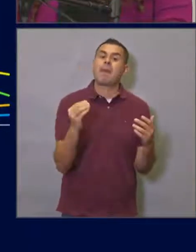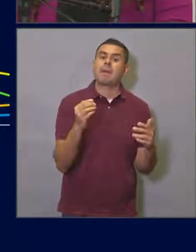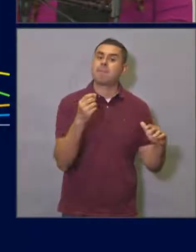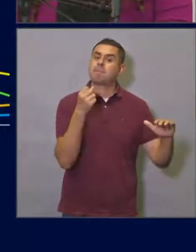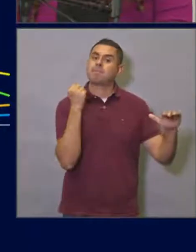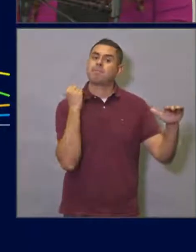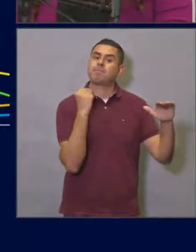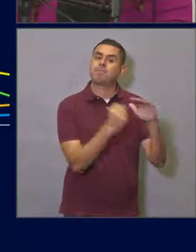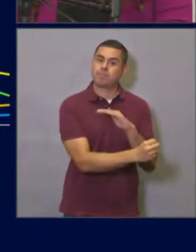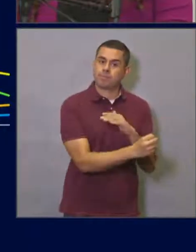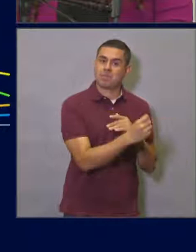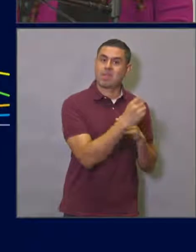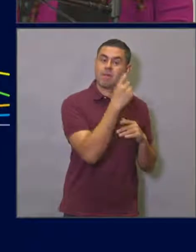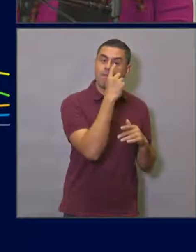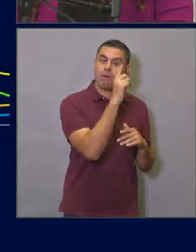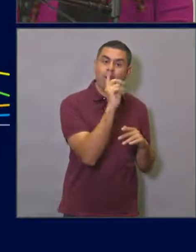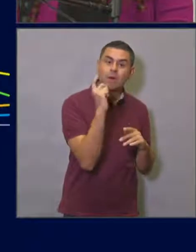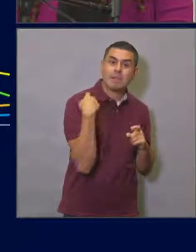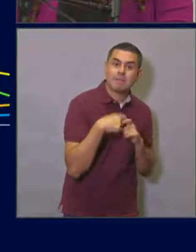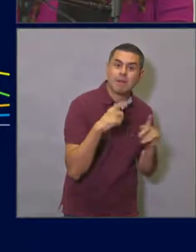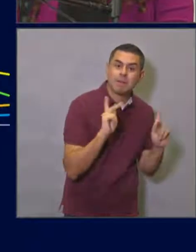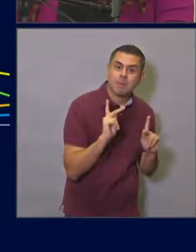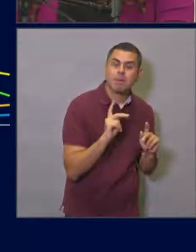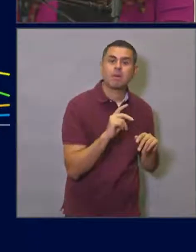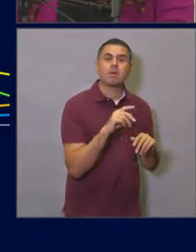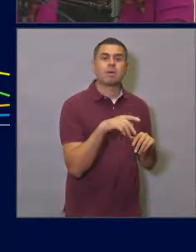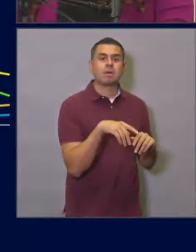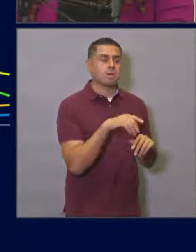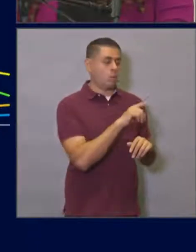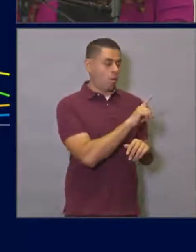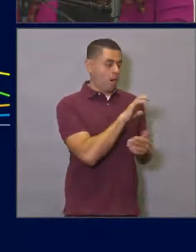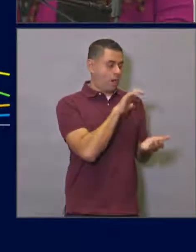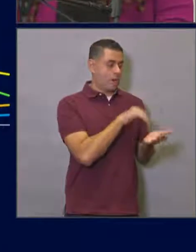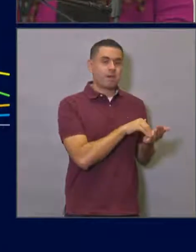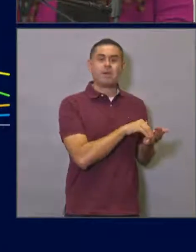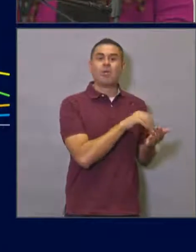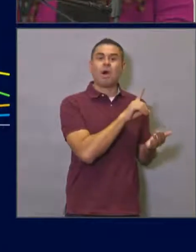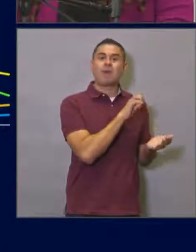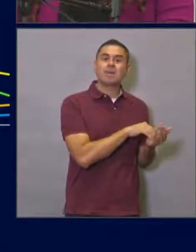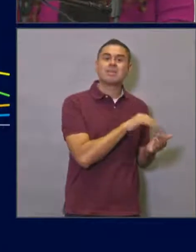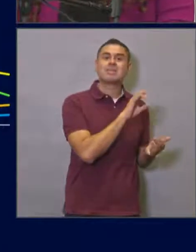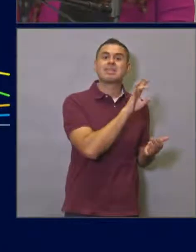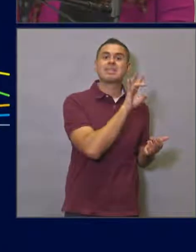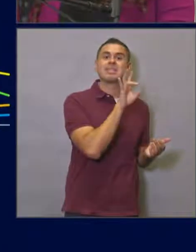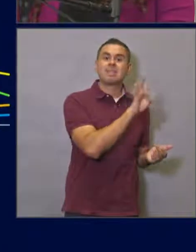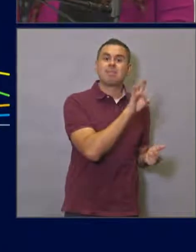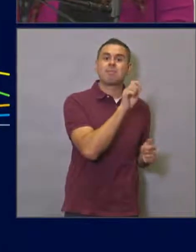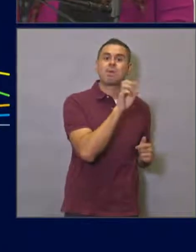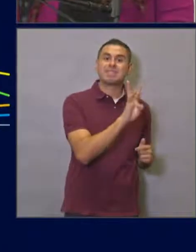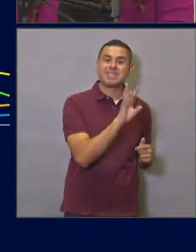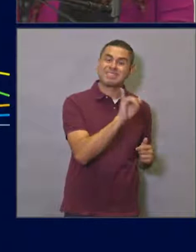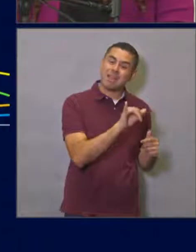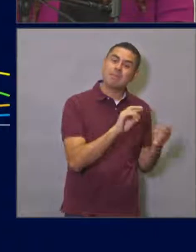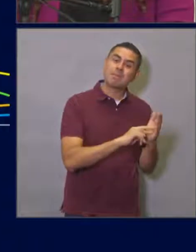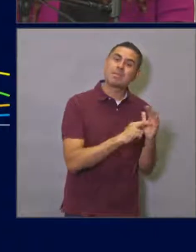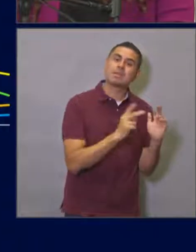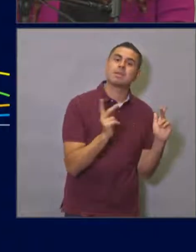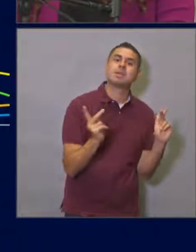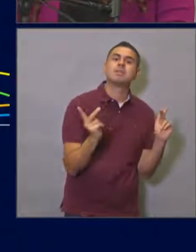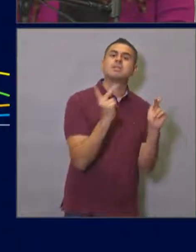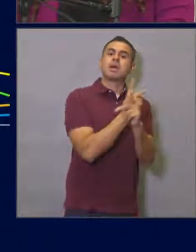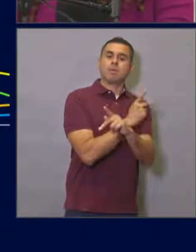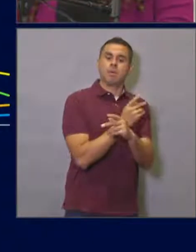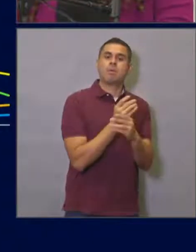hospitalizaciones entre los latinos eran de 7.6 por cada 100,000 personas, un poco más del doble que la de